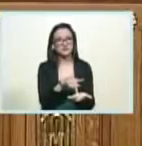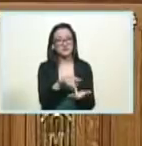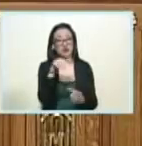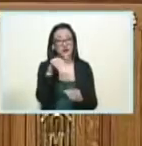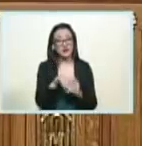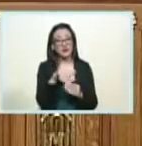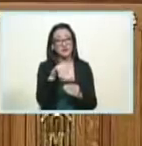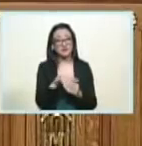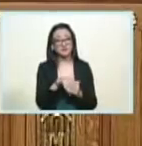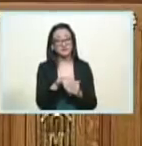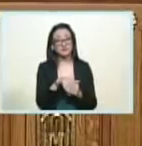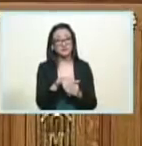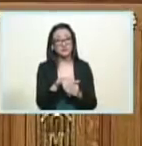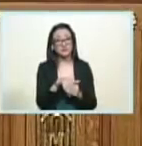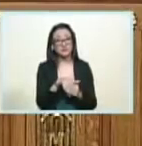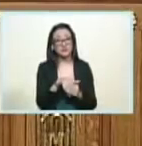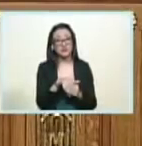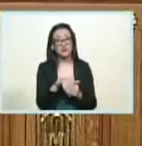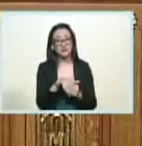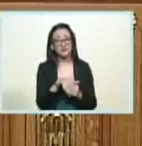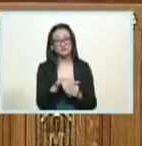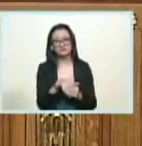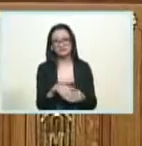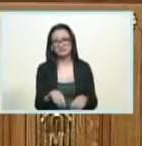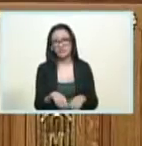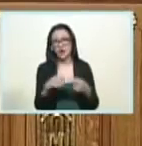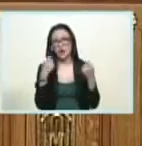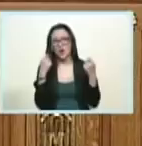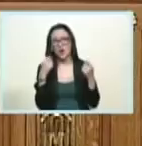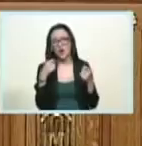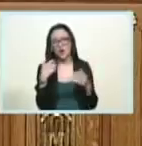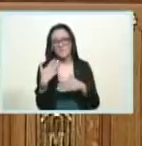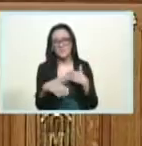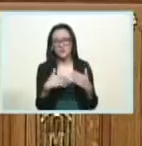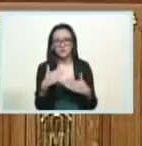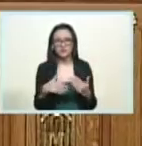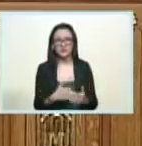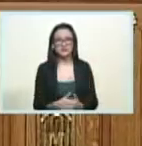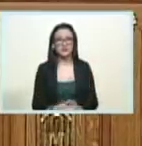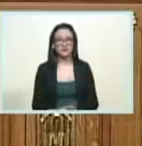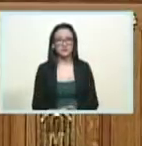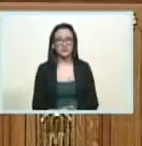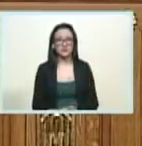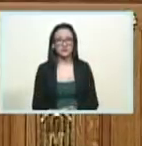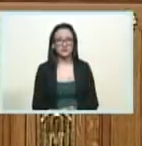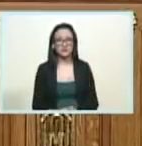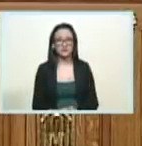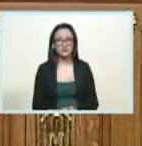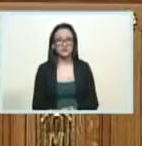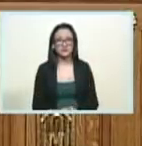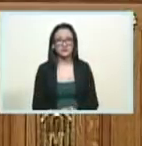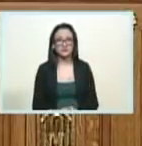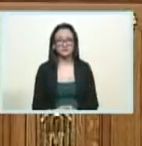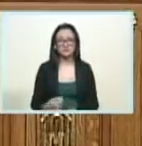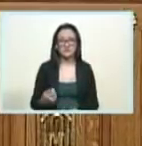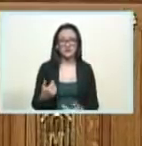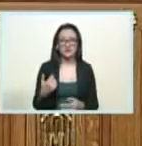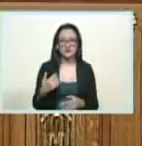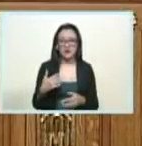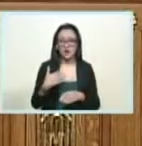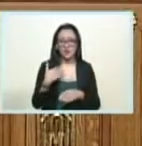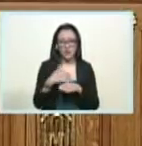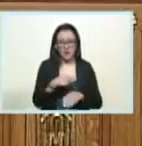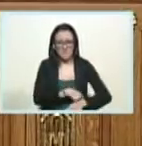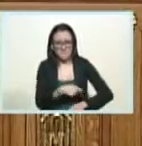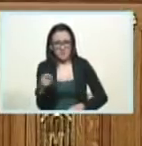Las elecciones fueron apuñaladas en medio de su proceso, pero así todo, con puñal en mano,